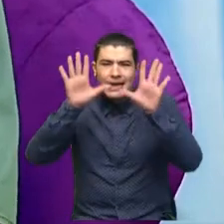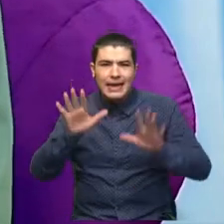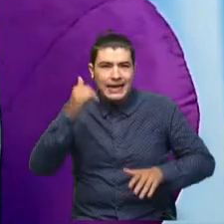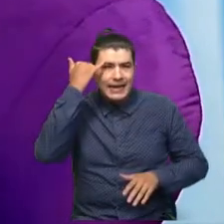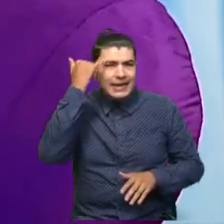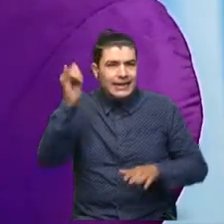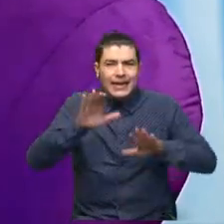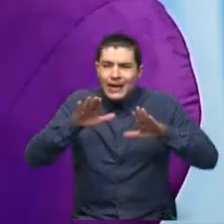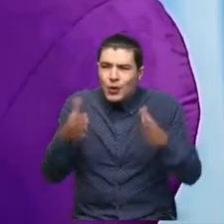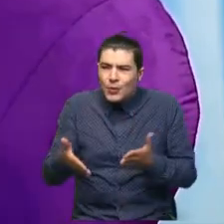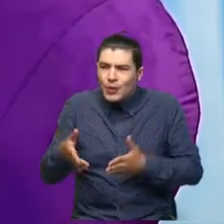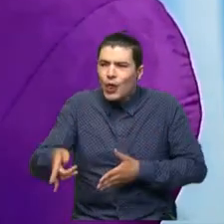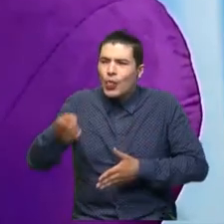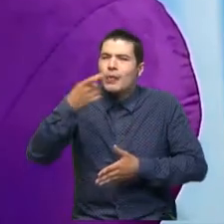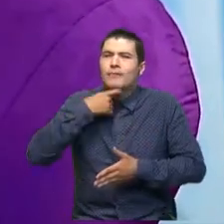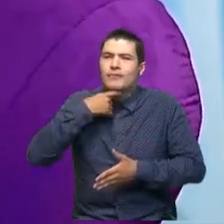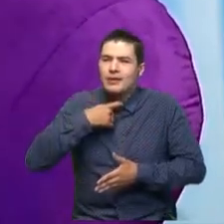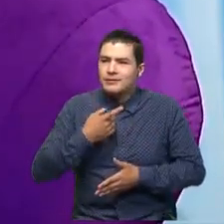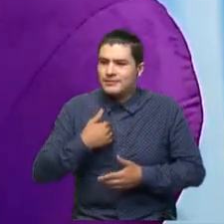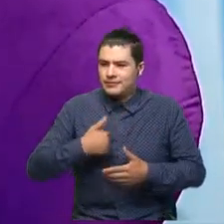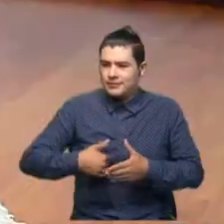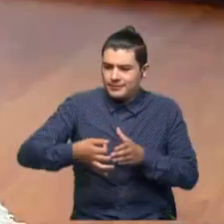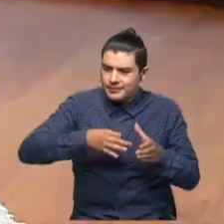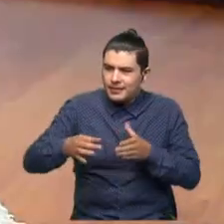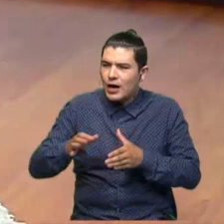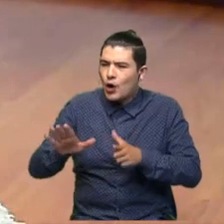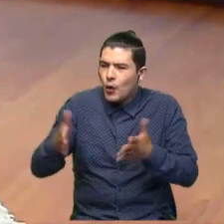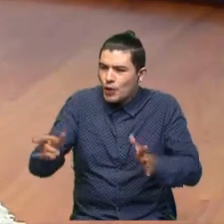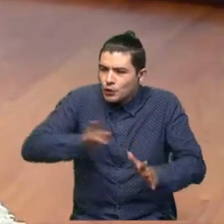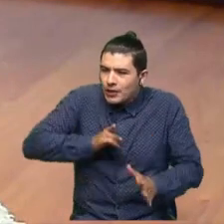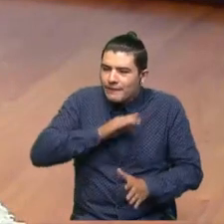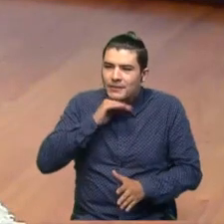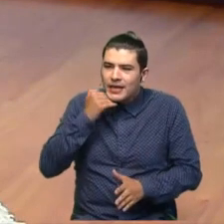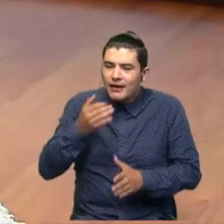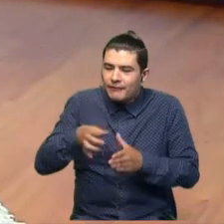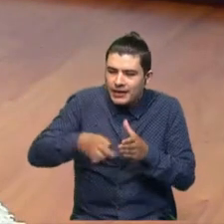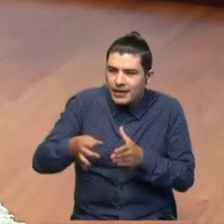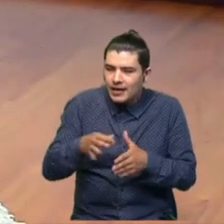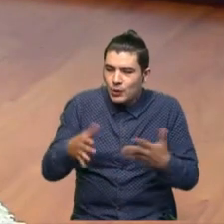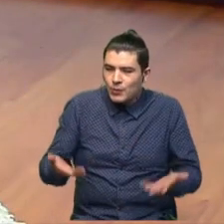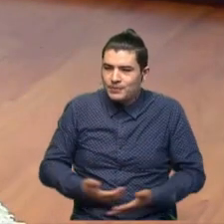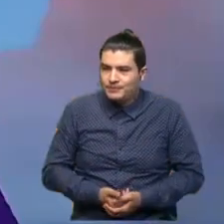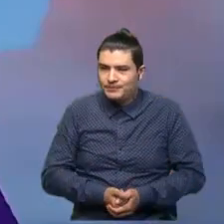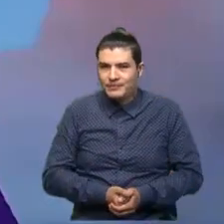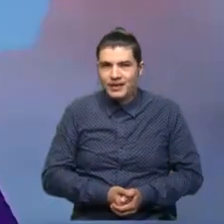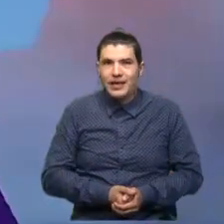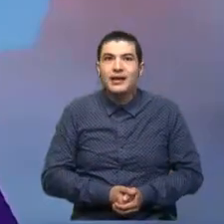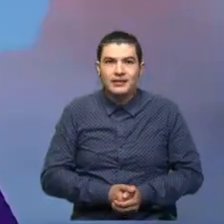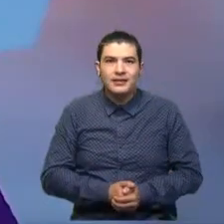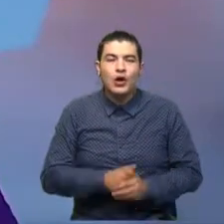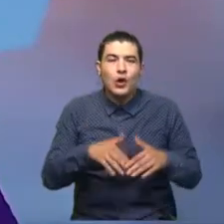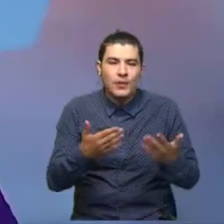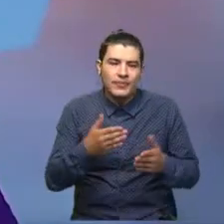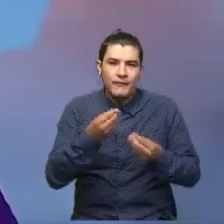podemos adquirir esta enfermedad, esta bacteria. Bueno, lo más importante es que la bacteria se transmite a través de la